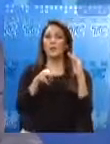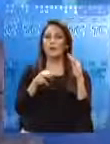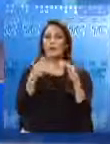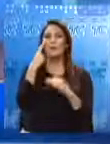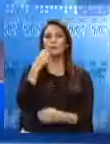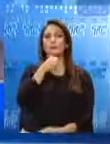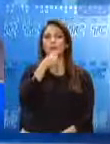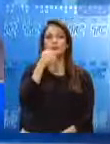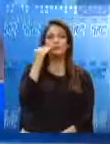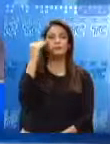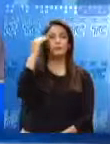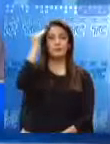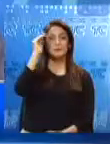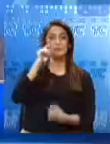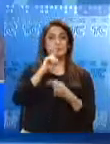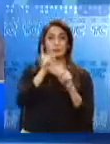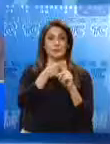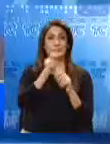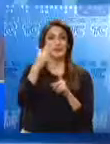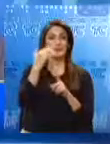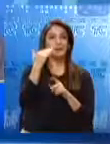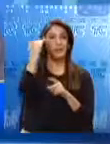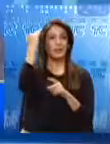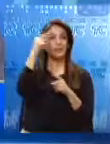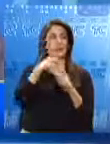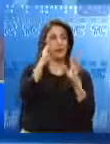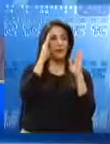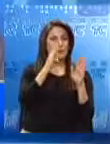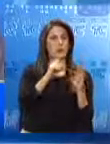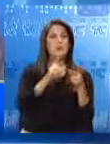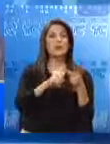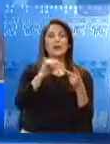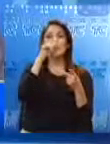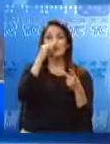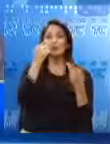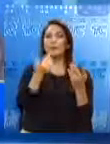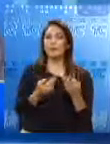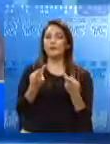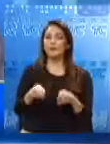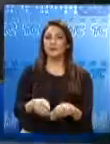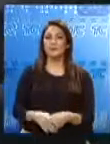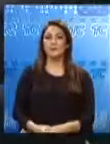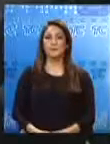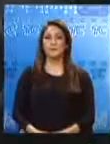dos compromisos, el primero con personas de la tercera edad y el otro con los niños.